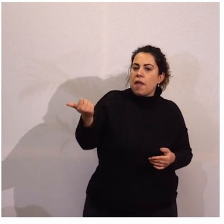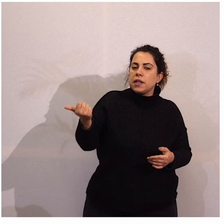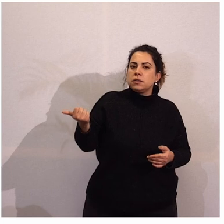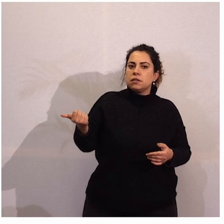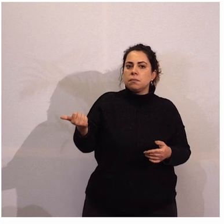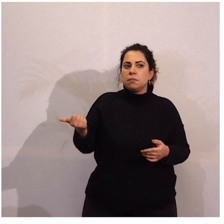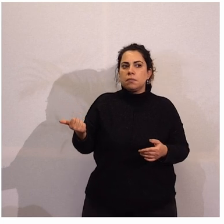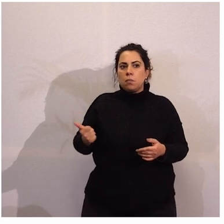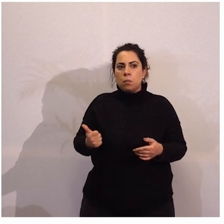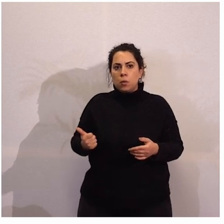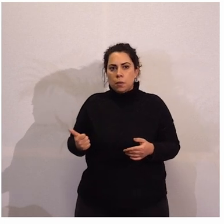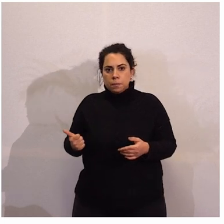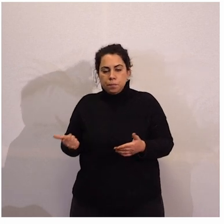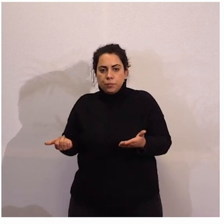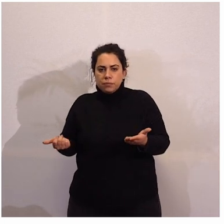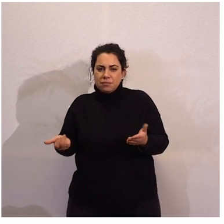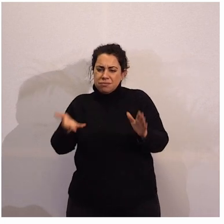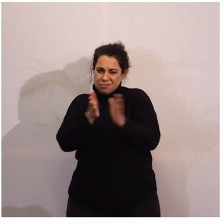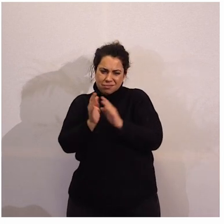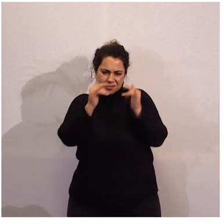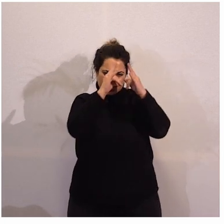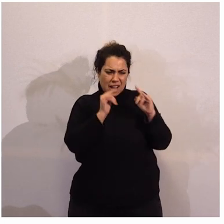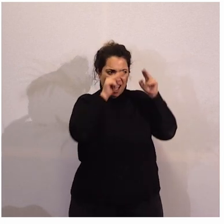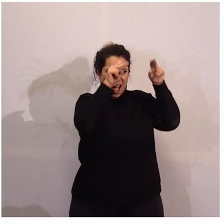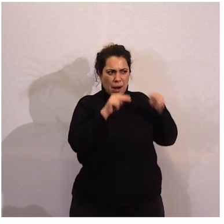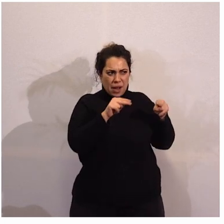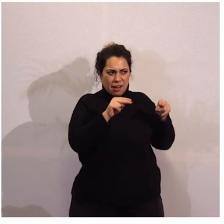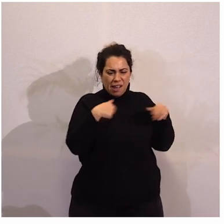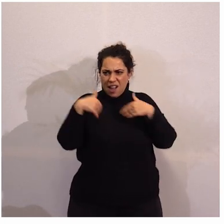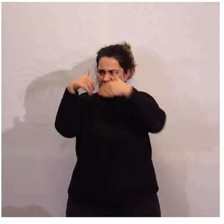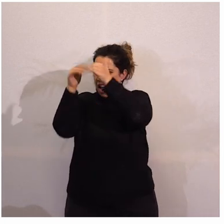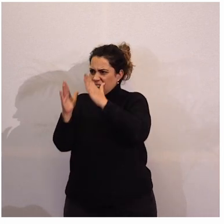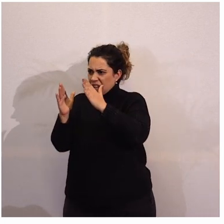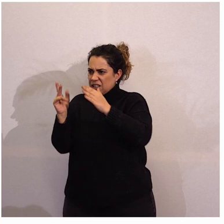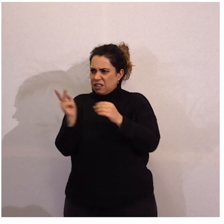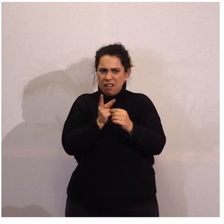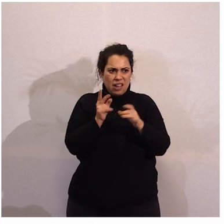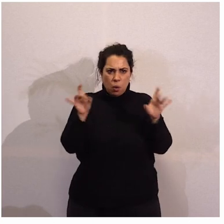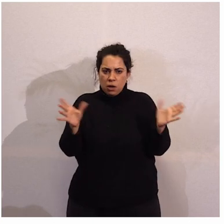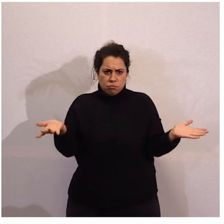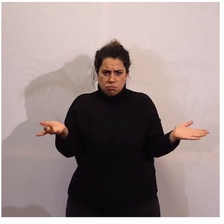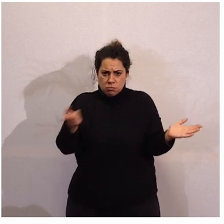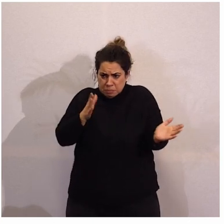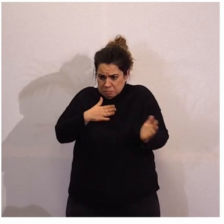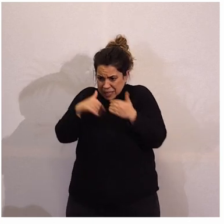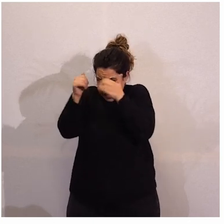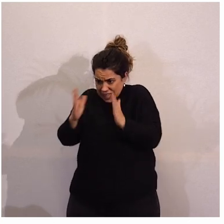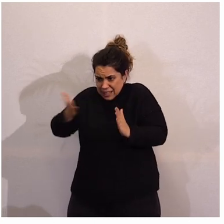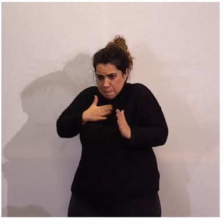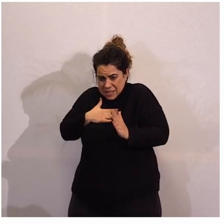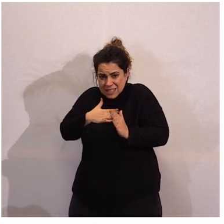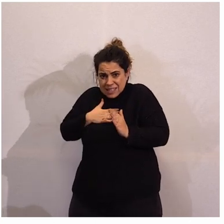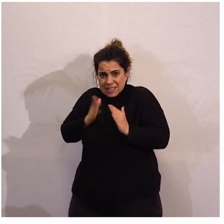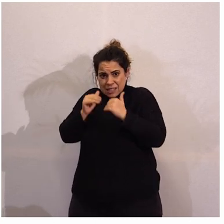y no es lo mismo estar en un albergue que tener tu casa y poder formar tu hogar. precisamente ahí